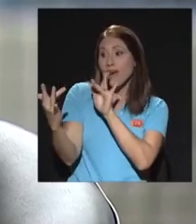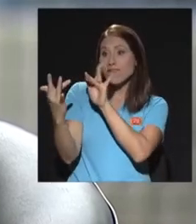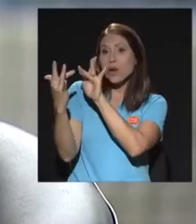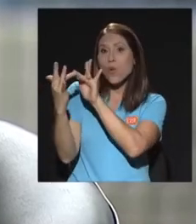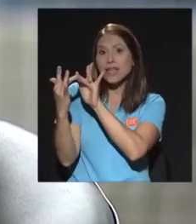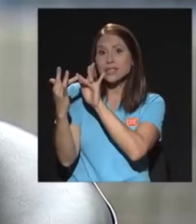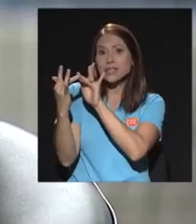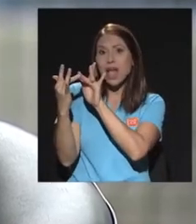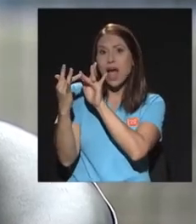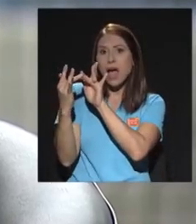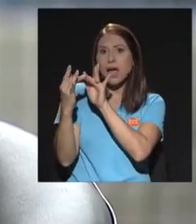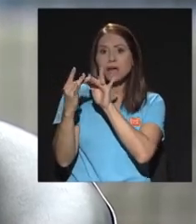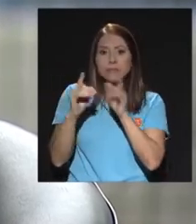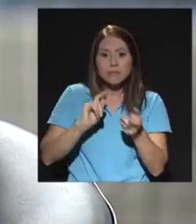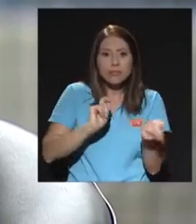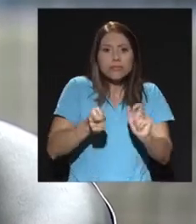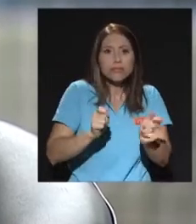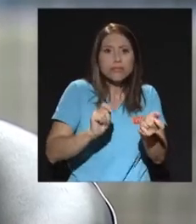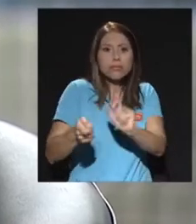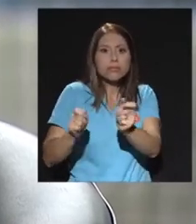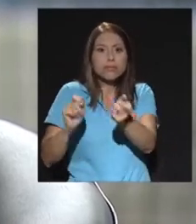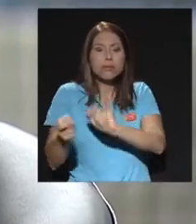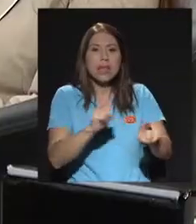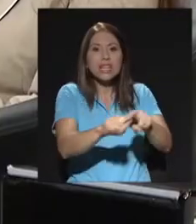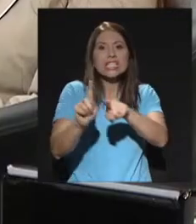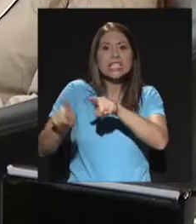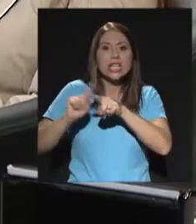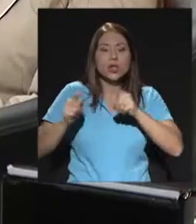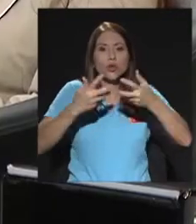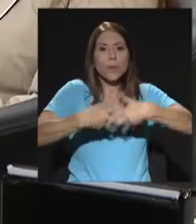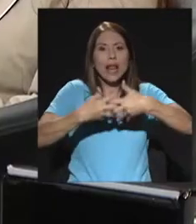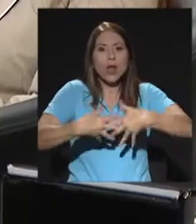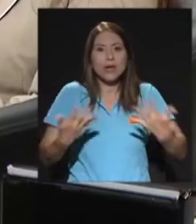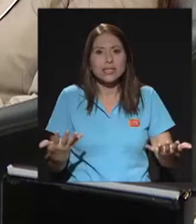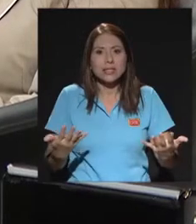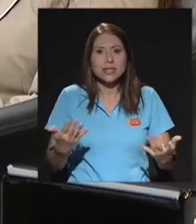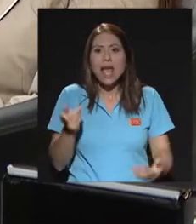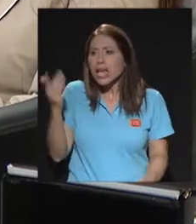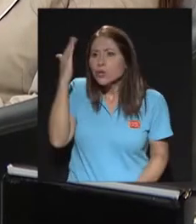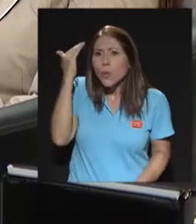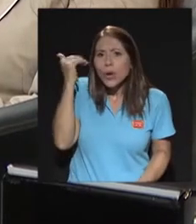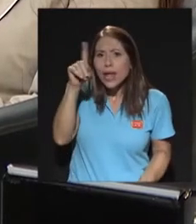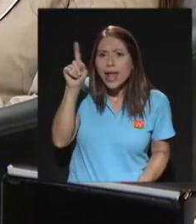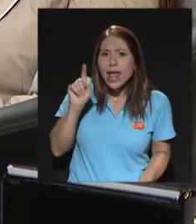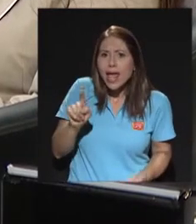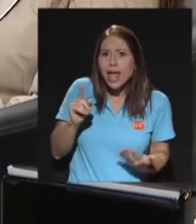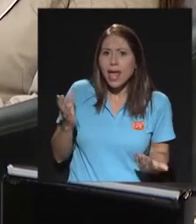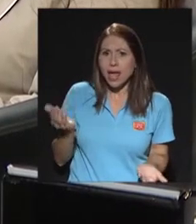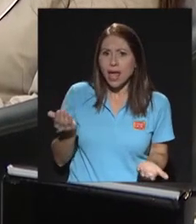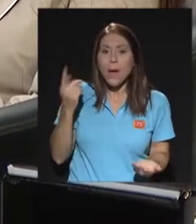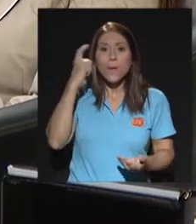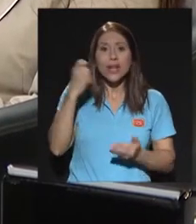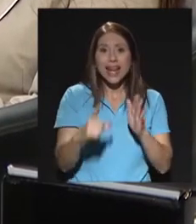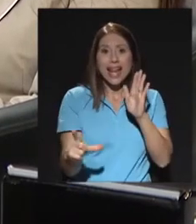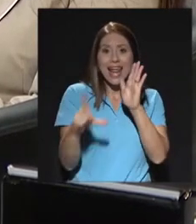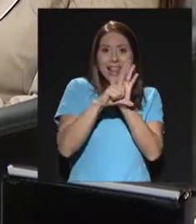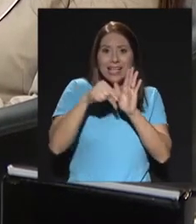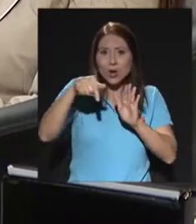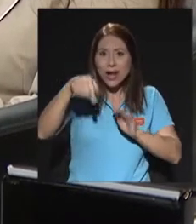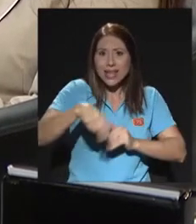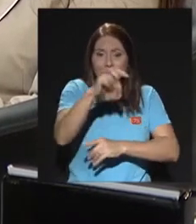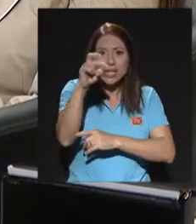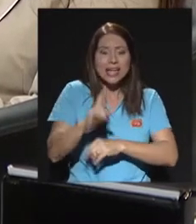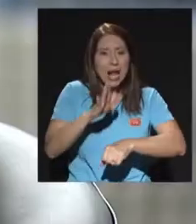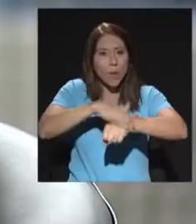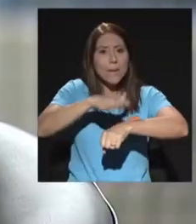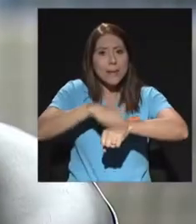de distintos operadores. Así es. Y entonces, ¿y eso por qué, don Antonio? Porque la legislación en este país lo permita, y en una